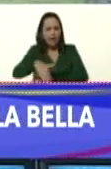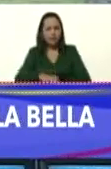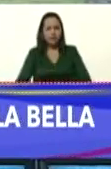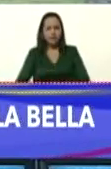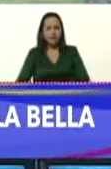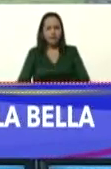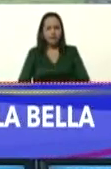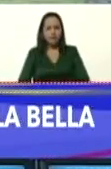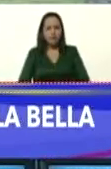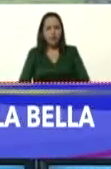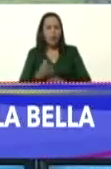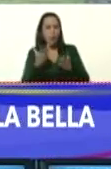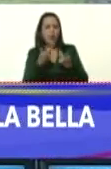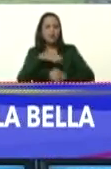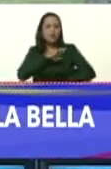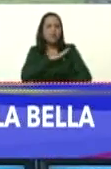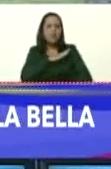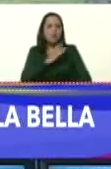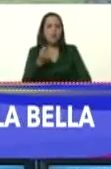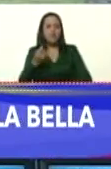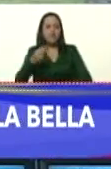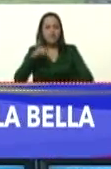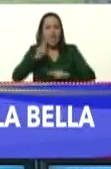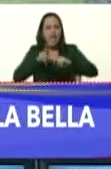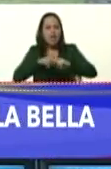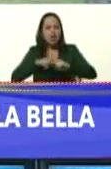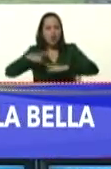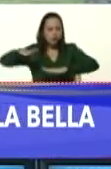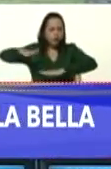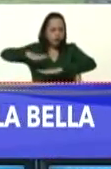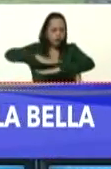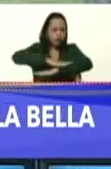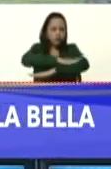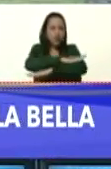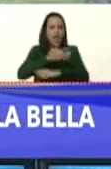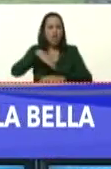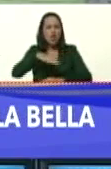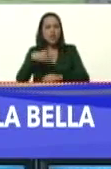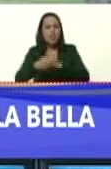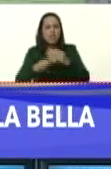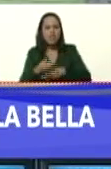Concreto. ¿Cuánto asfalto tenemos? ¿Y a dónde se está poniendo el asfalto?